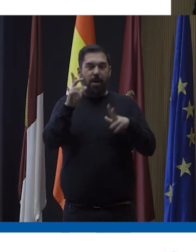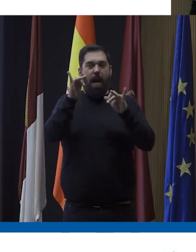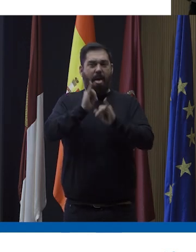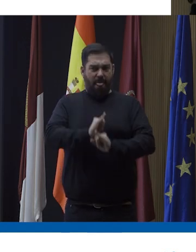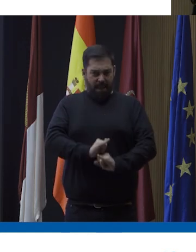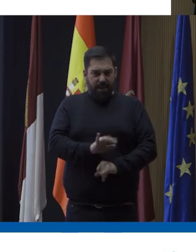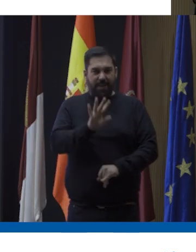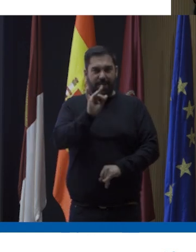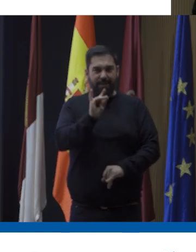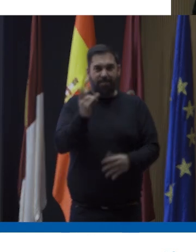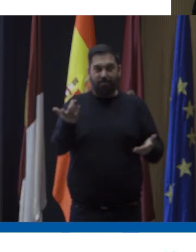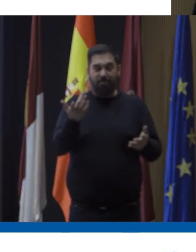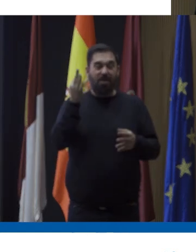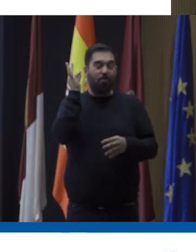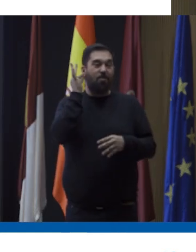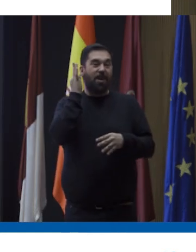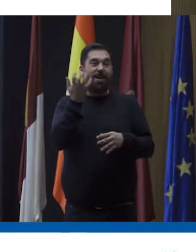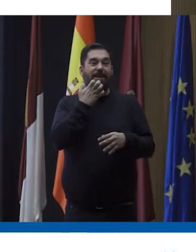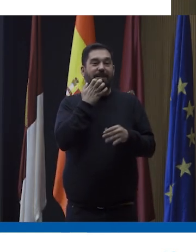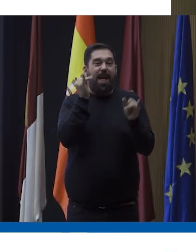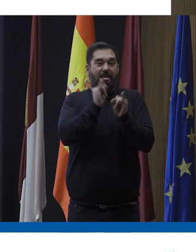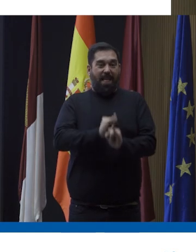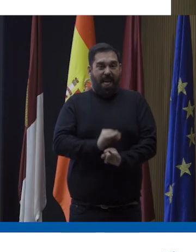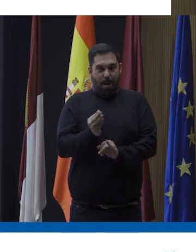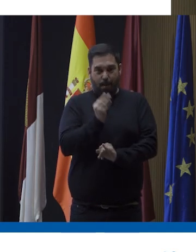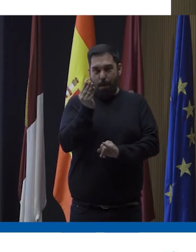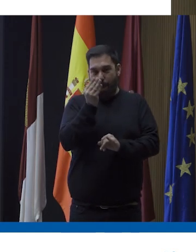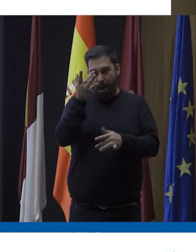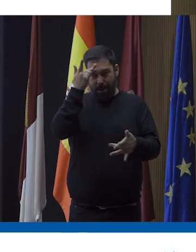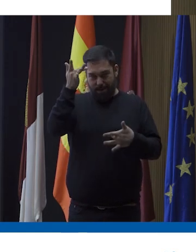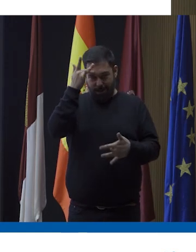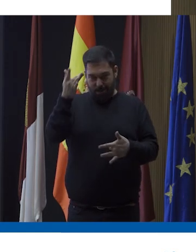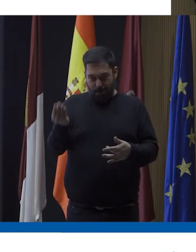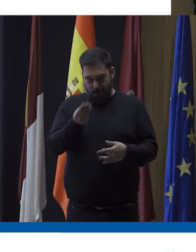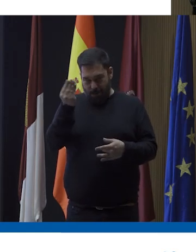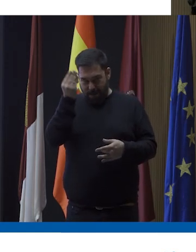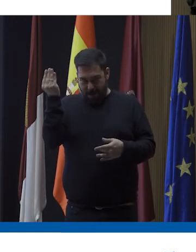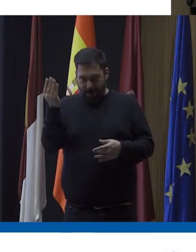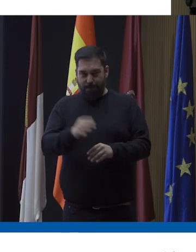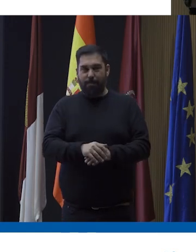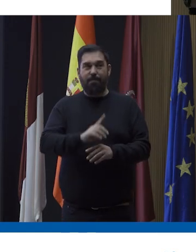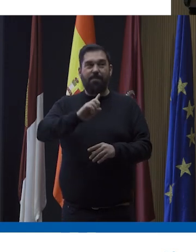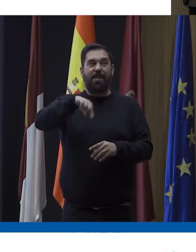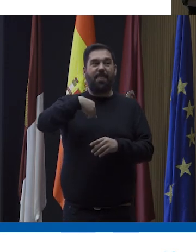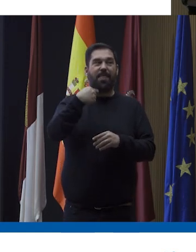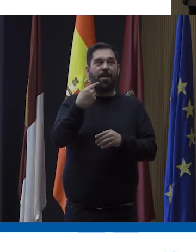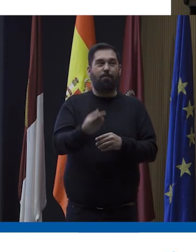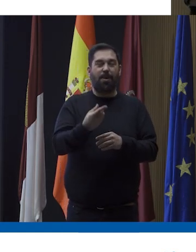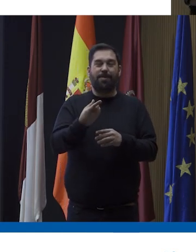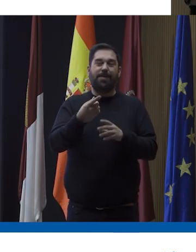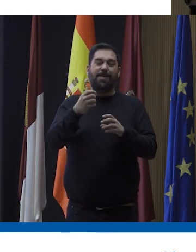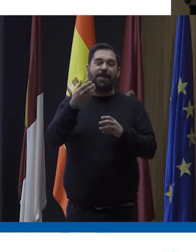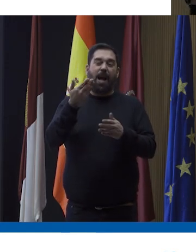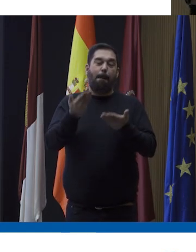con el hecho de adelgazar mejoran mucho toda esta sintomatología, ¿vale? Luego se pueden colocar los pesarios, que son estos anillos